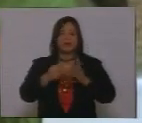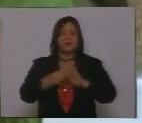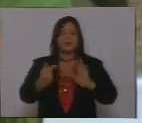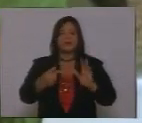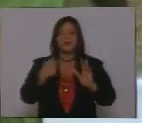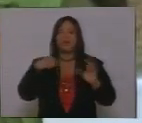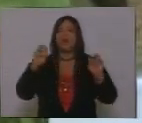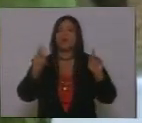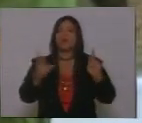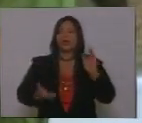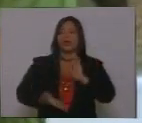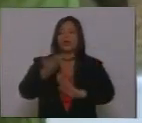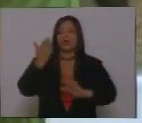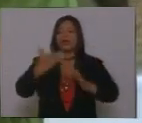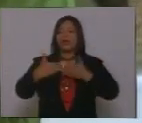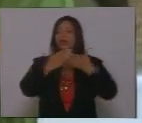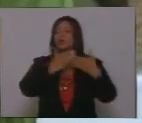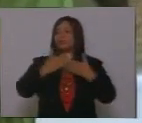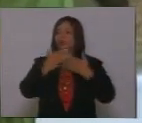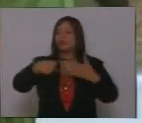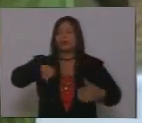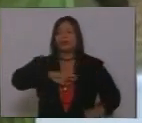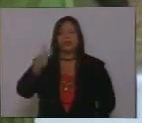las oportunidades de estudio en nuestro país